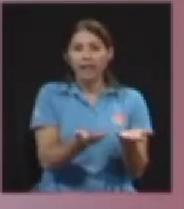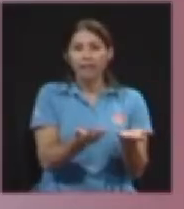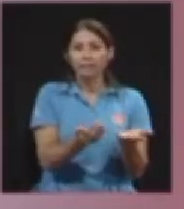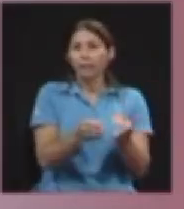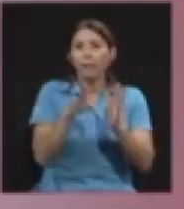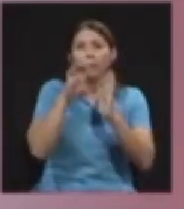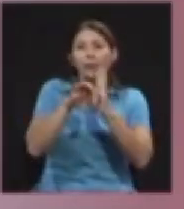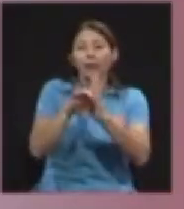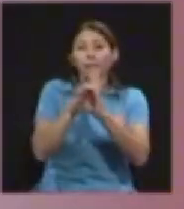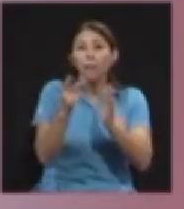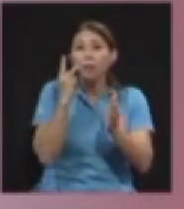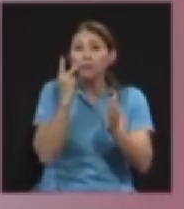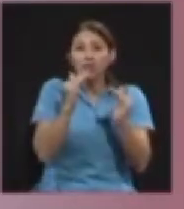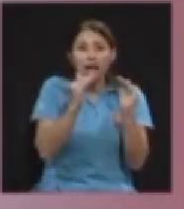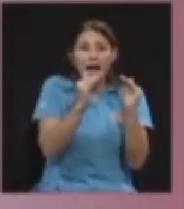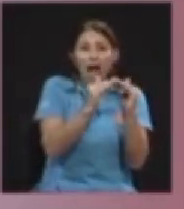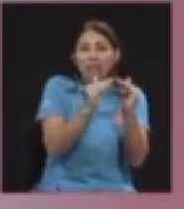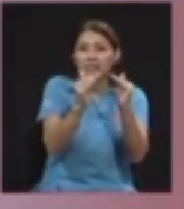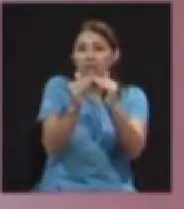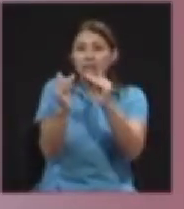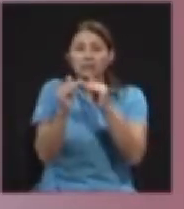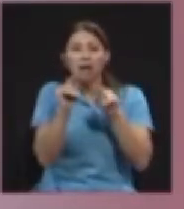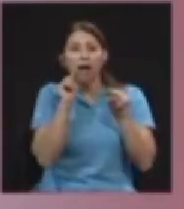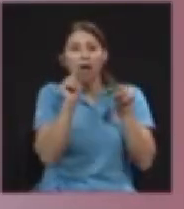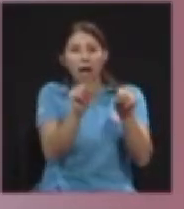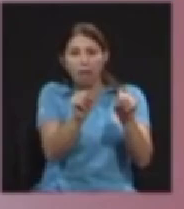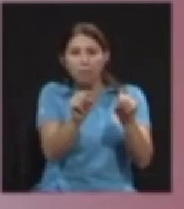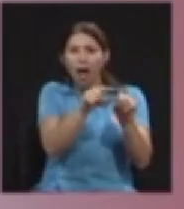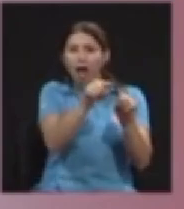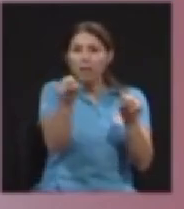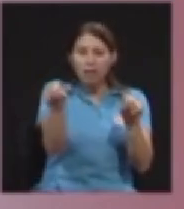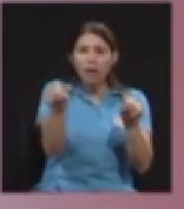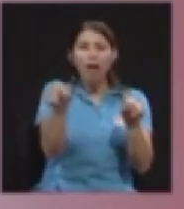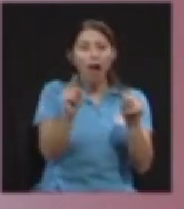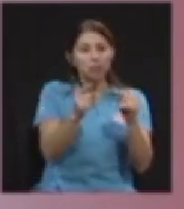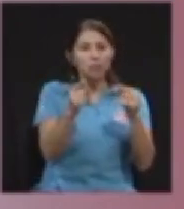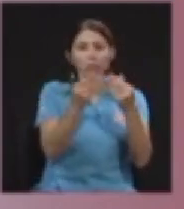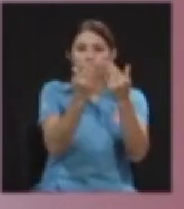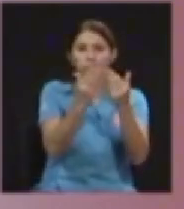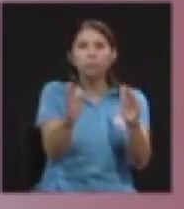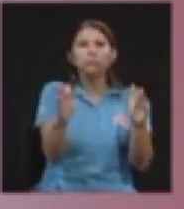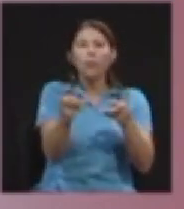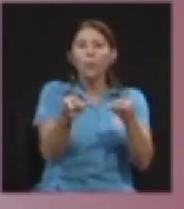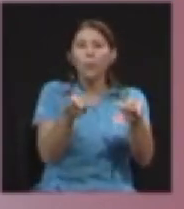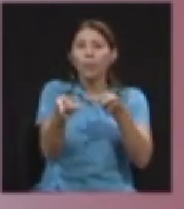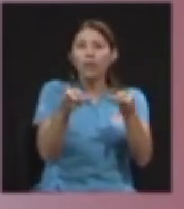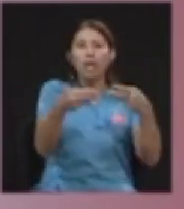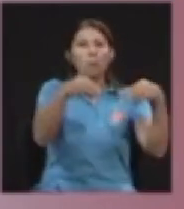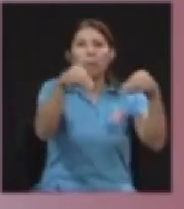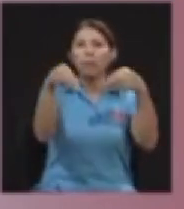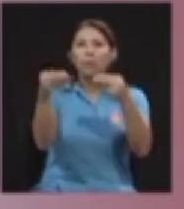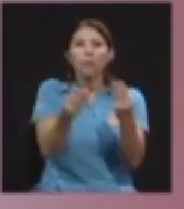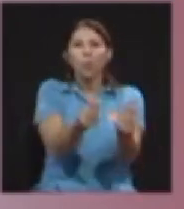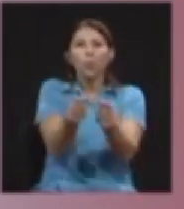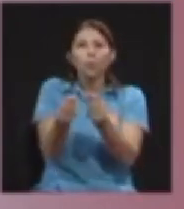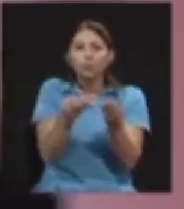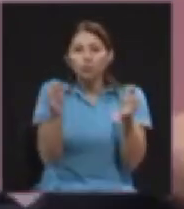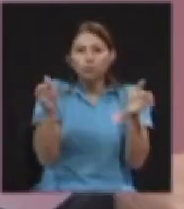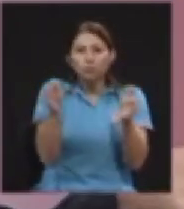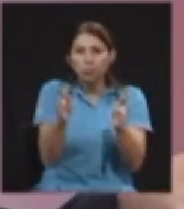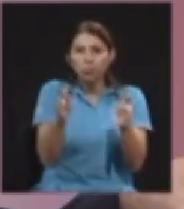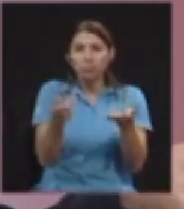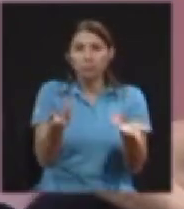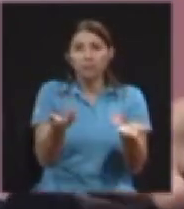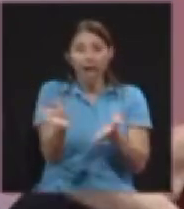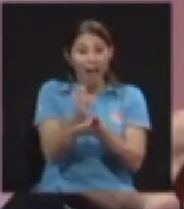garaje de casa en un nuevo residencial es candidata a que ahí vaya la siguiente pulpería. Sí, claro. Y algunas